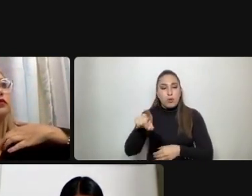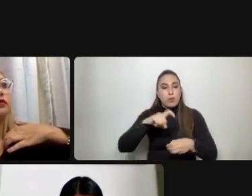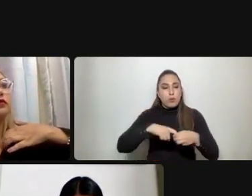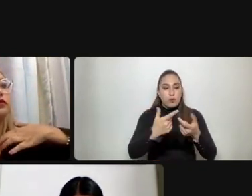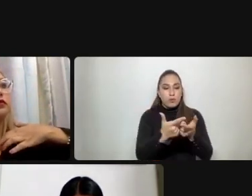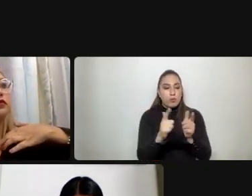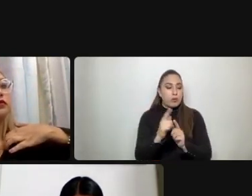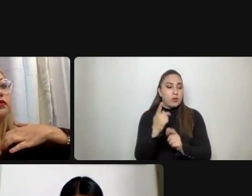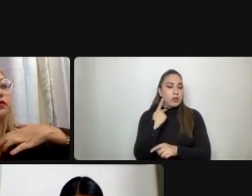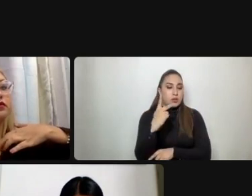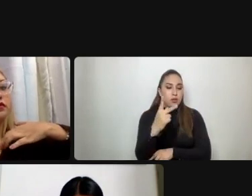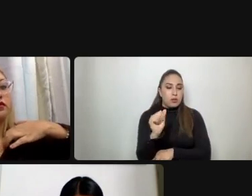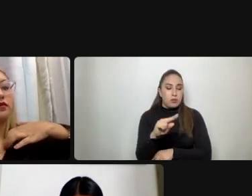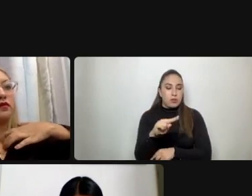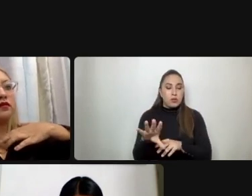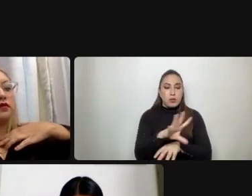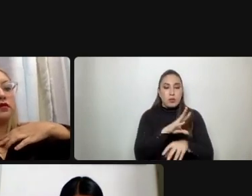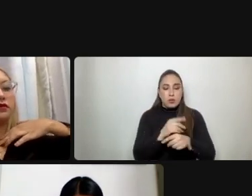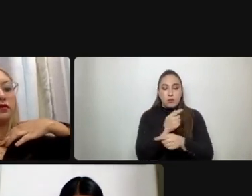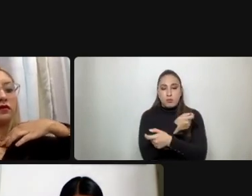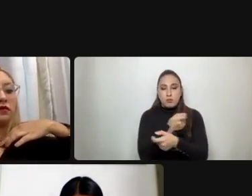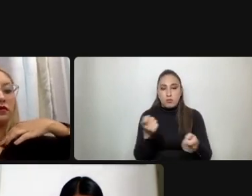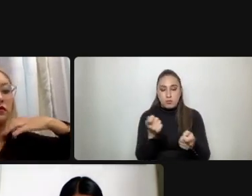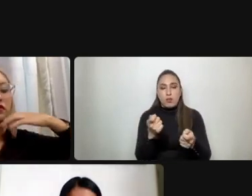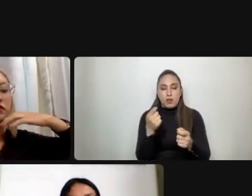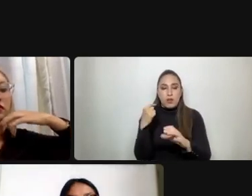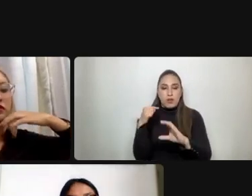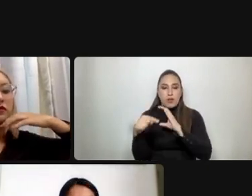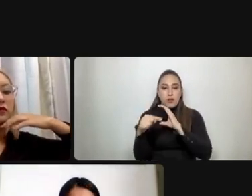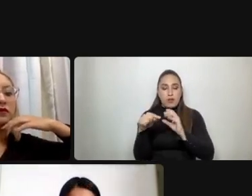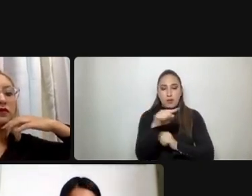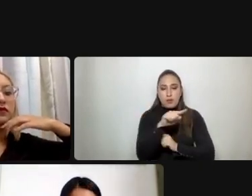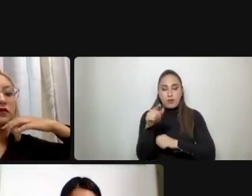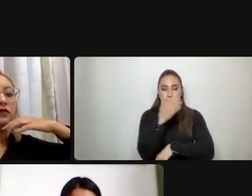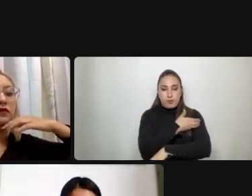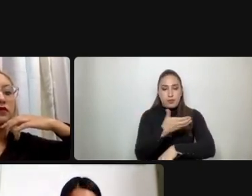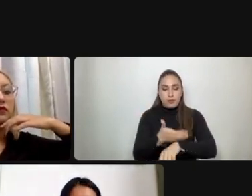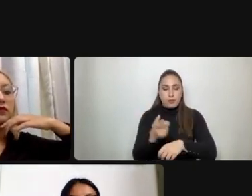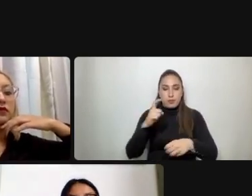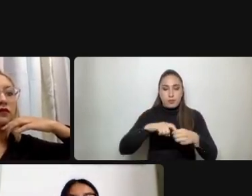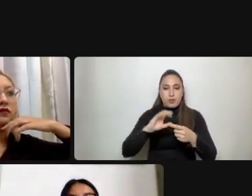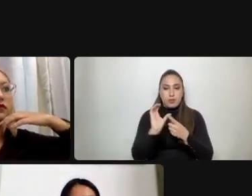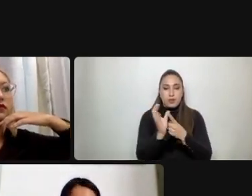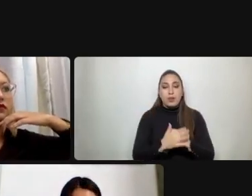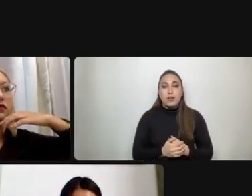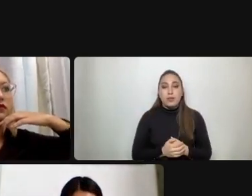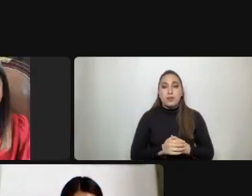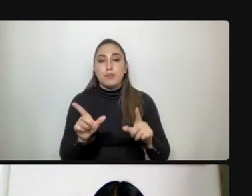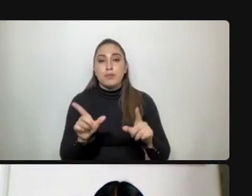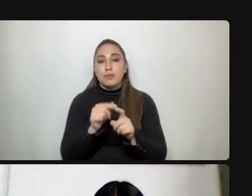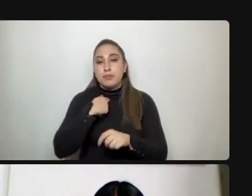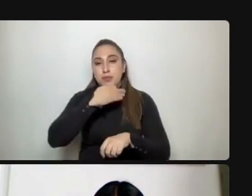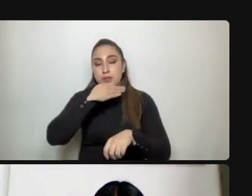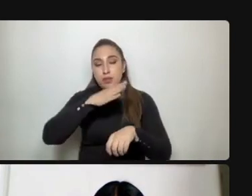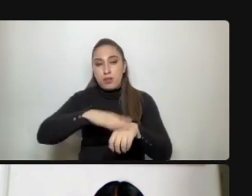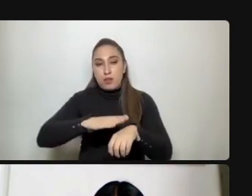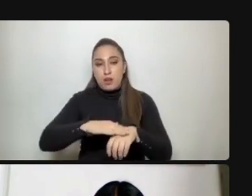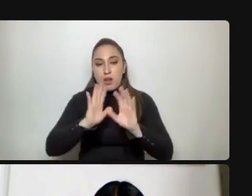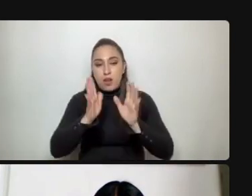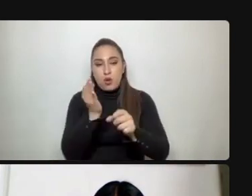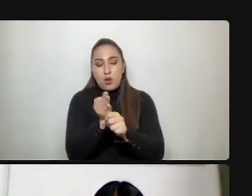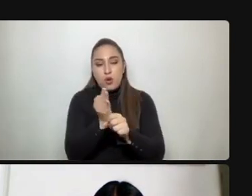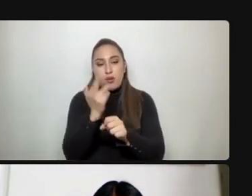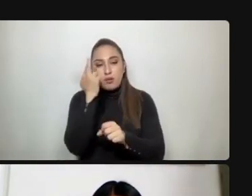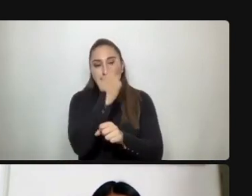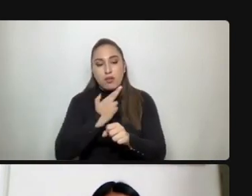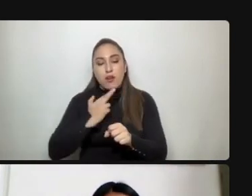Nacional, misma que se le envió vía correo institucional. Les informo que ya se encuentra en proceso